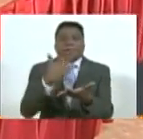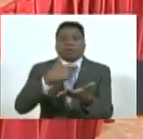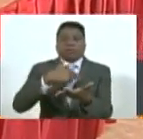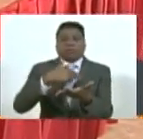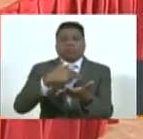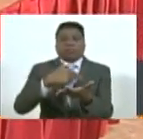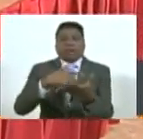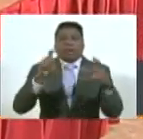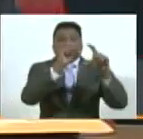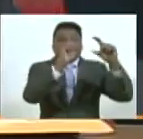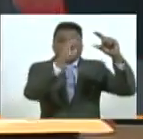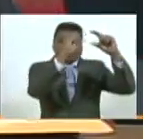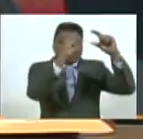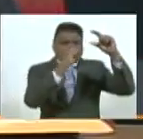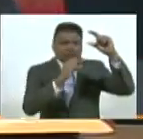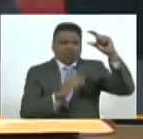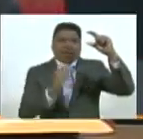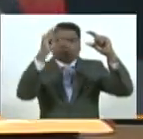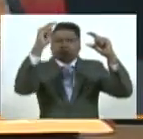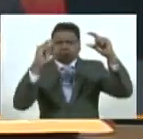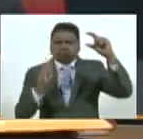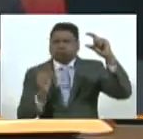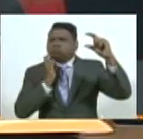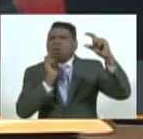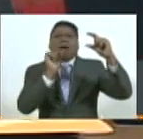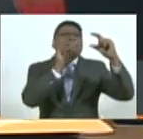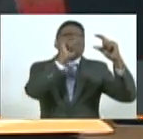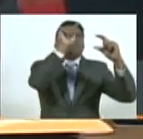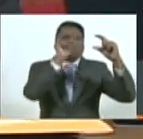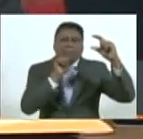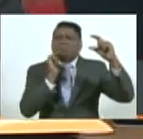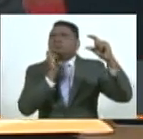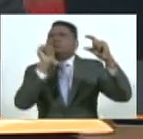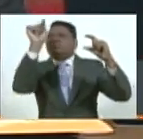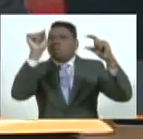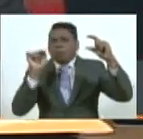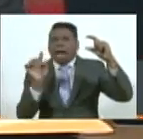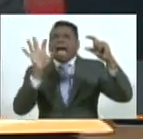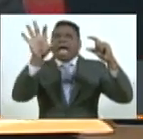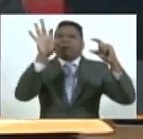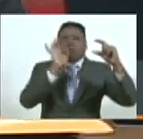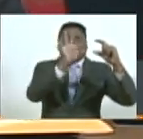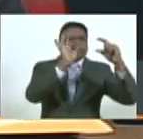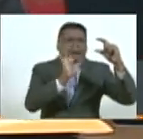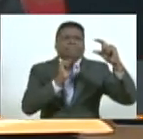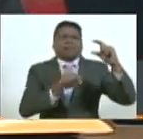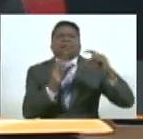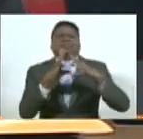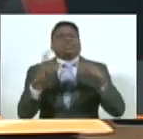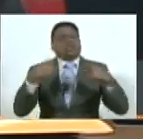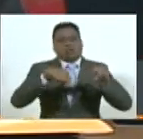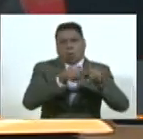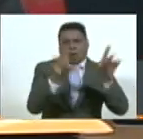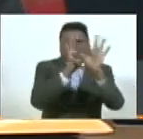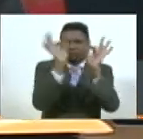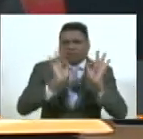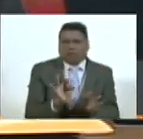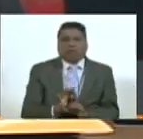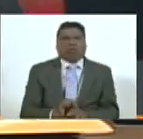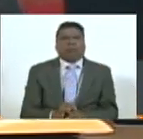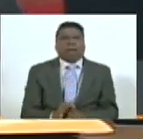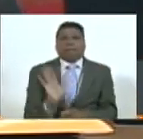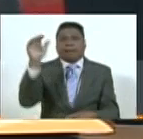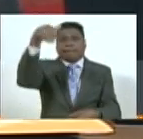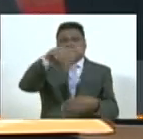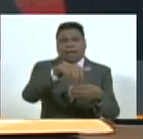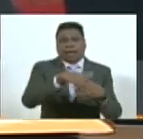el candidato de nuestra preferencia. Y en el ámbito territorial ocurrirá de igual manera. Voto, todo el que